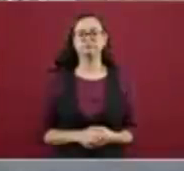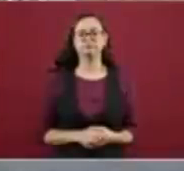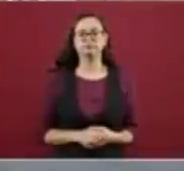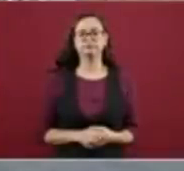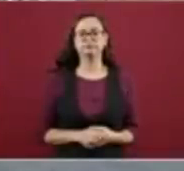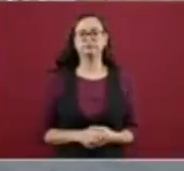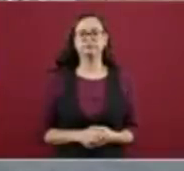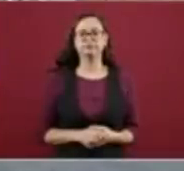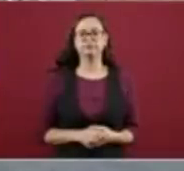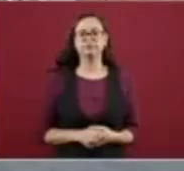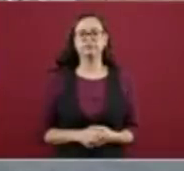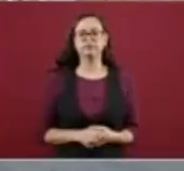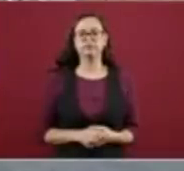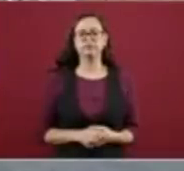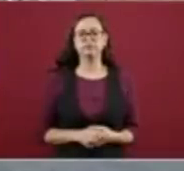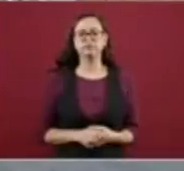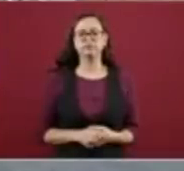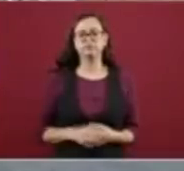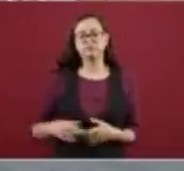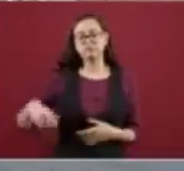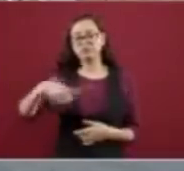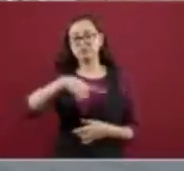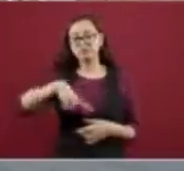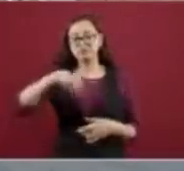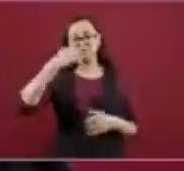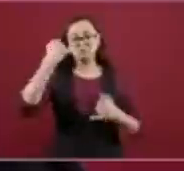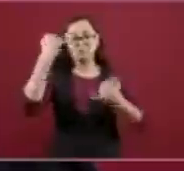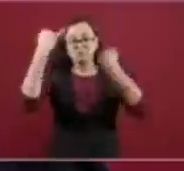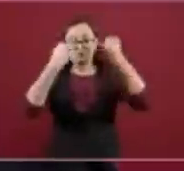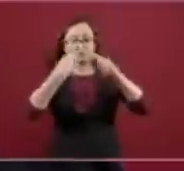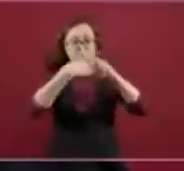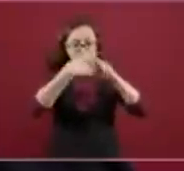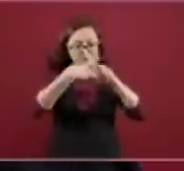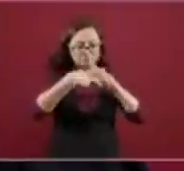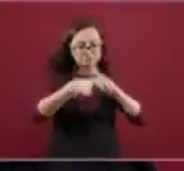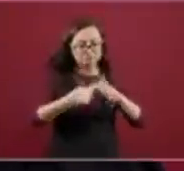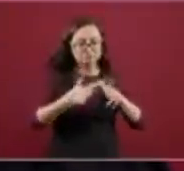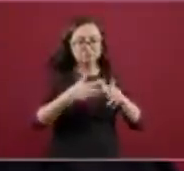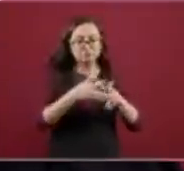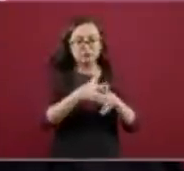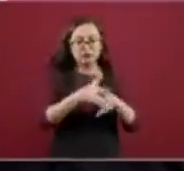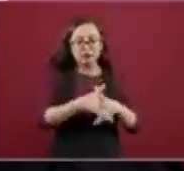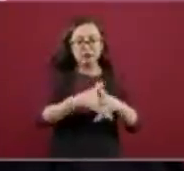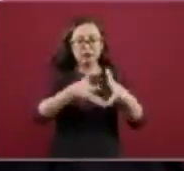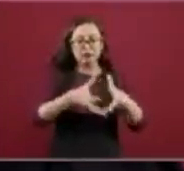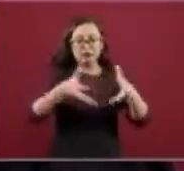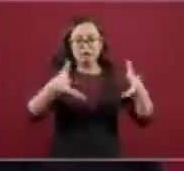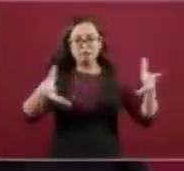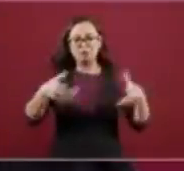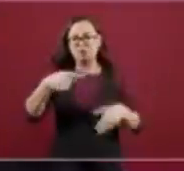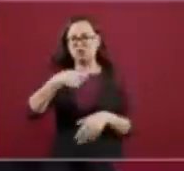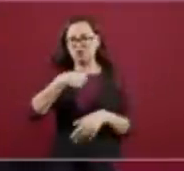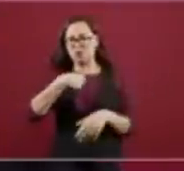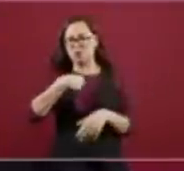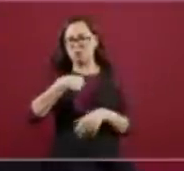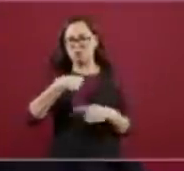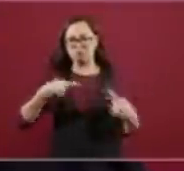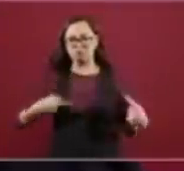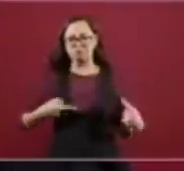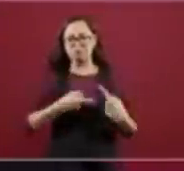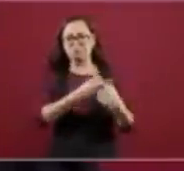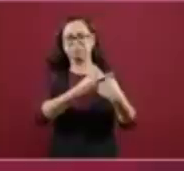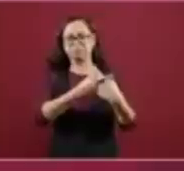elaborando proyecciones de crecimiento, sobre todo para no contradecir